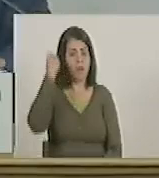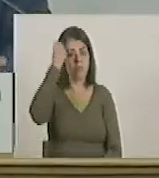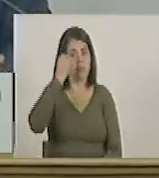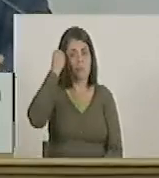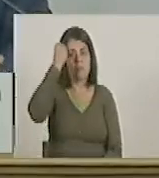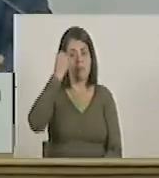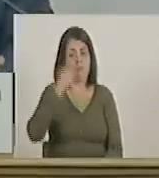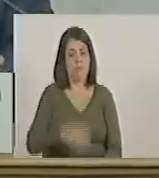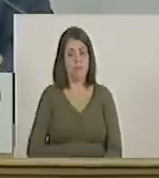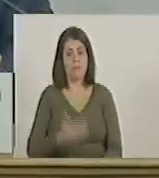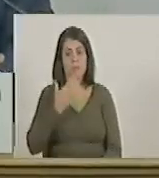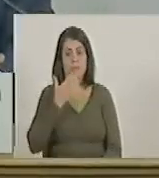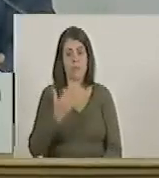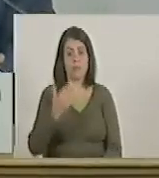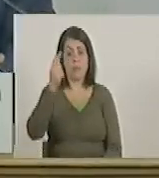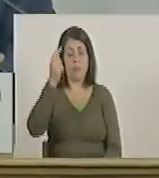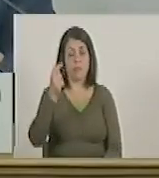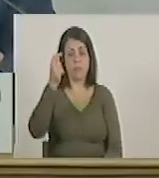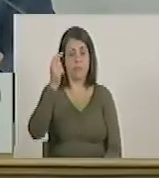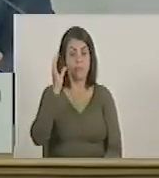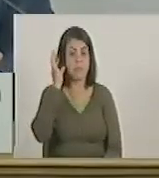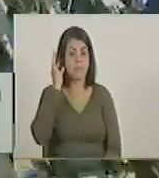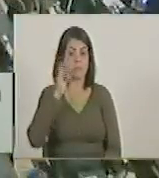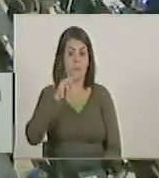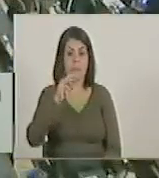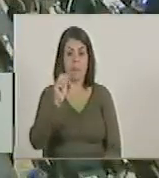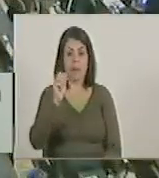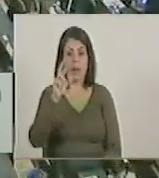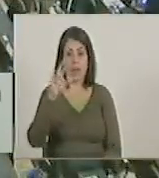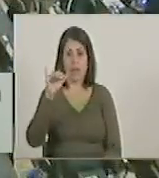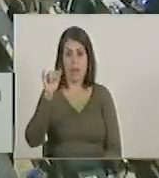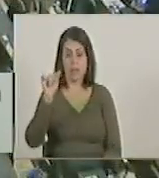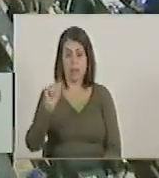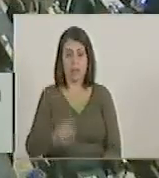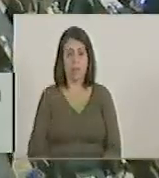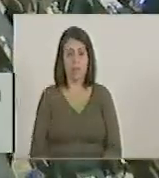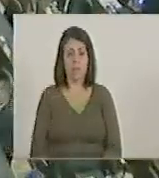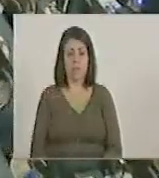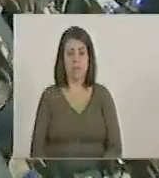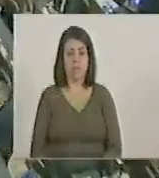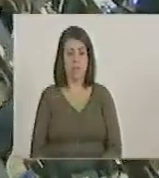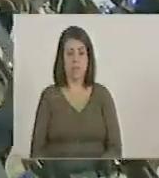Consideración, pide la palabra la diputada María Gabriela Vega.